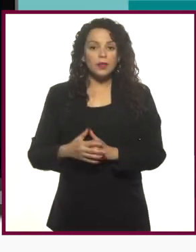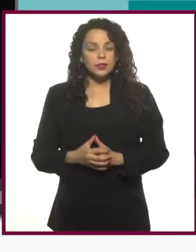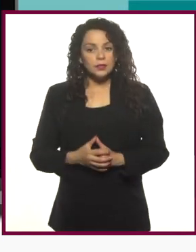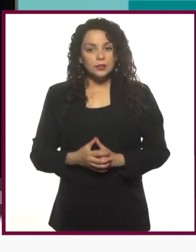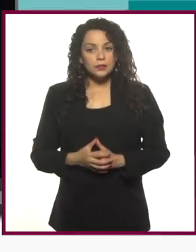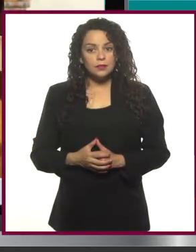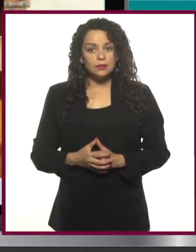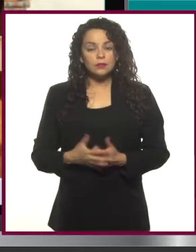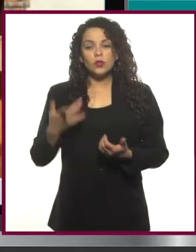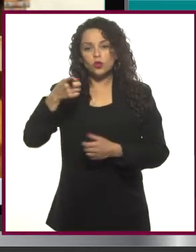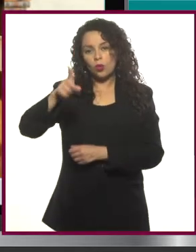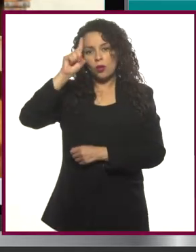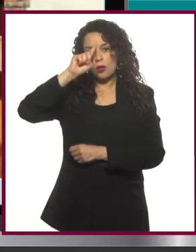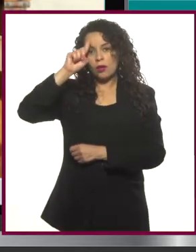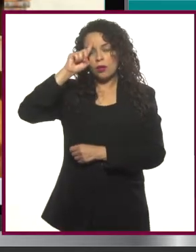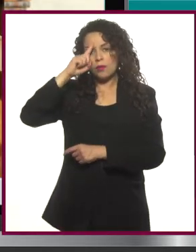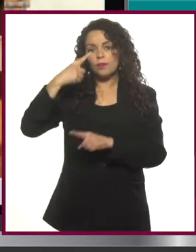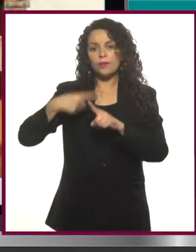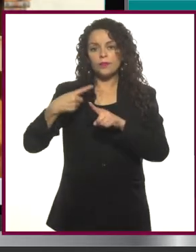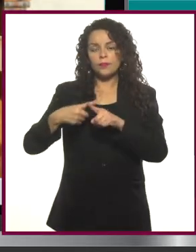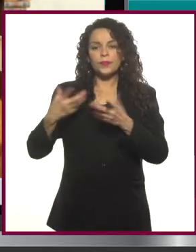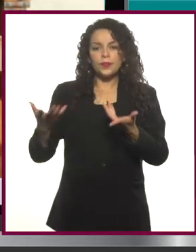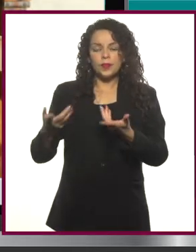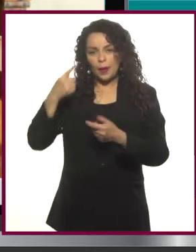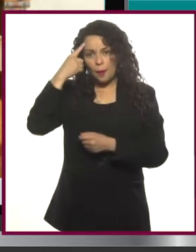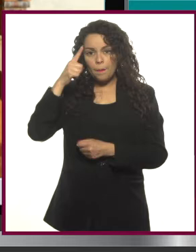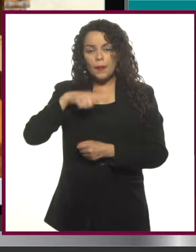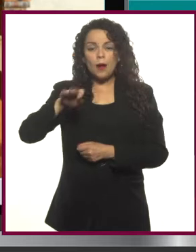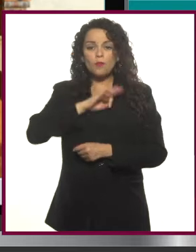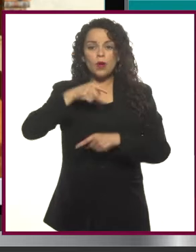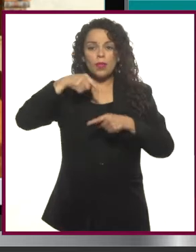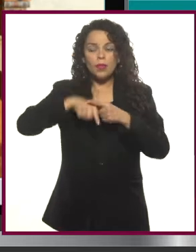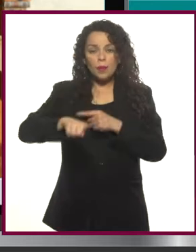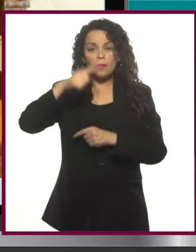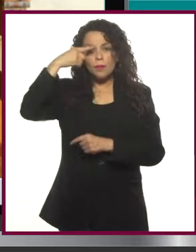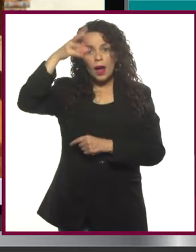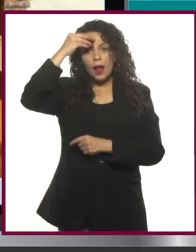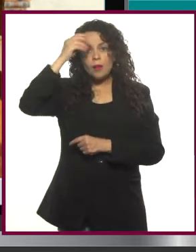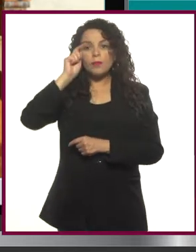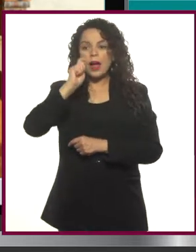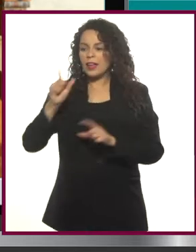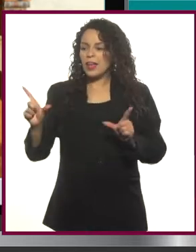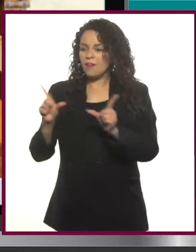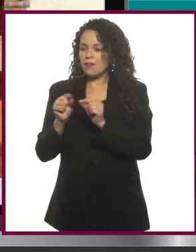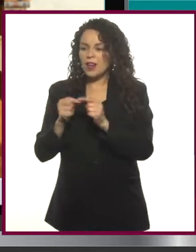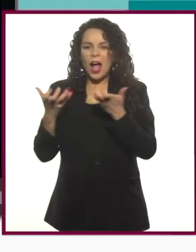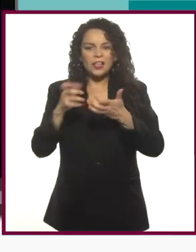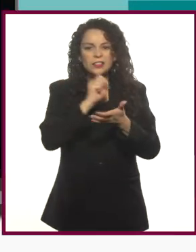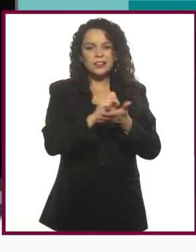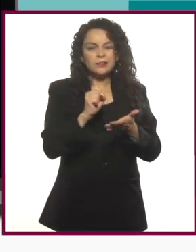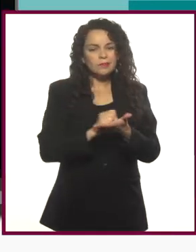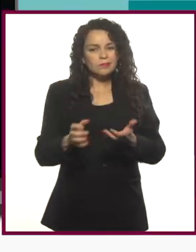palabras. ¿Qué le recomendarías a quienes quieren iniciarse a experimentar por los formatos breves?